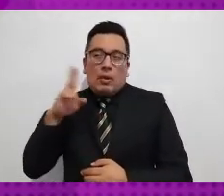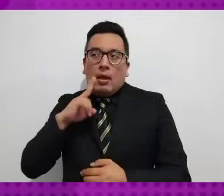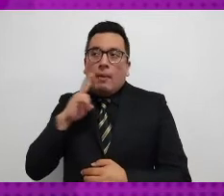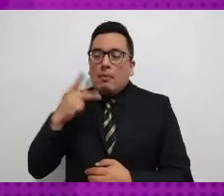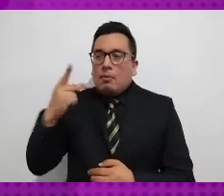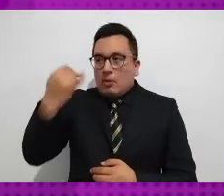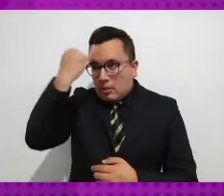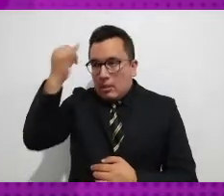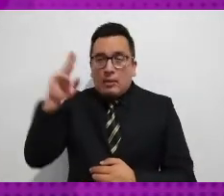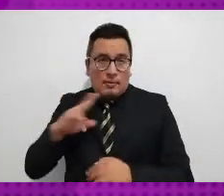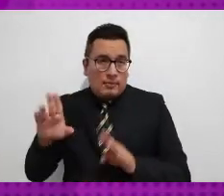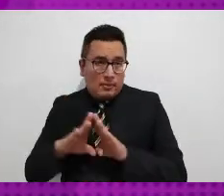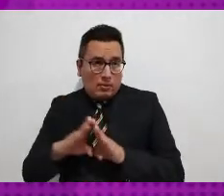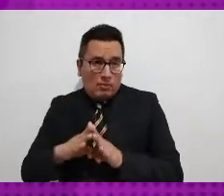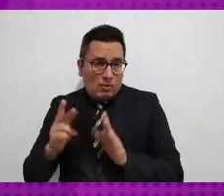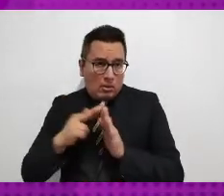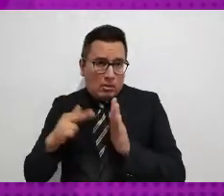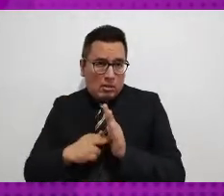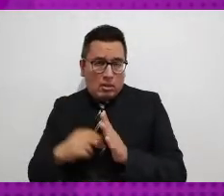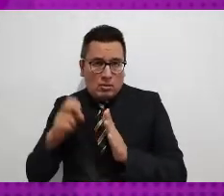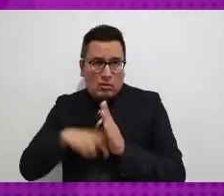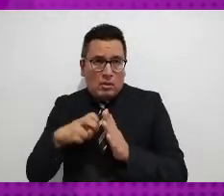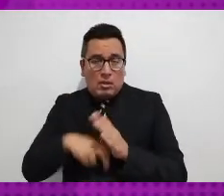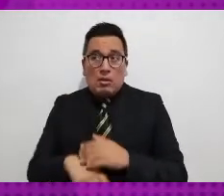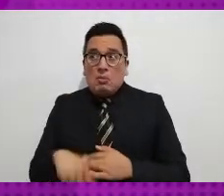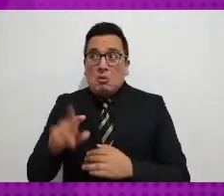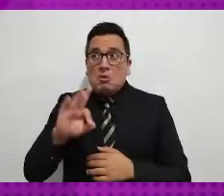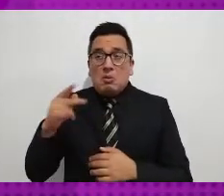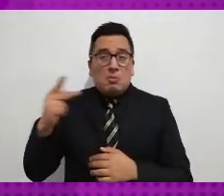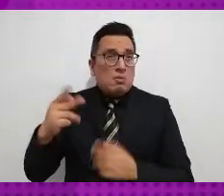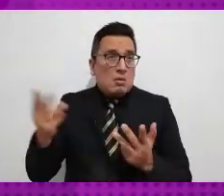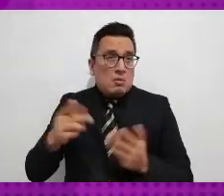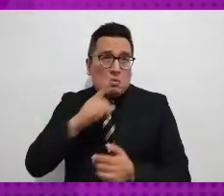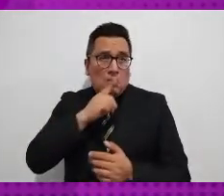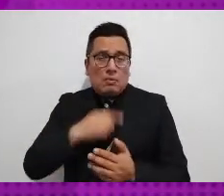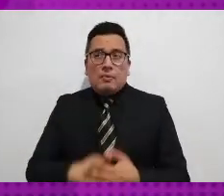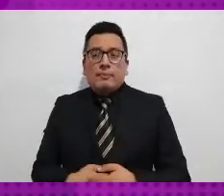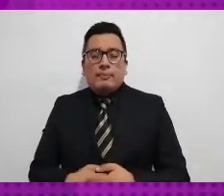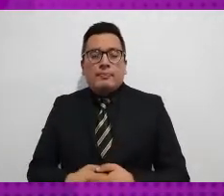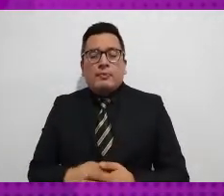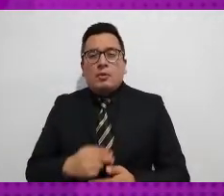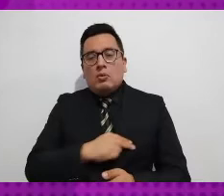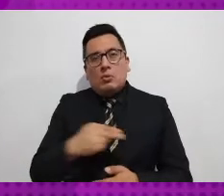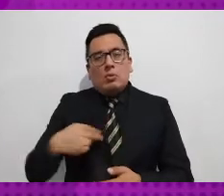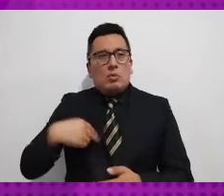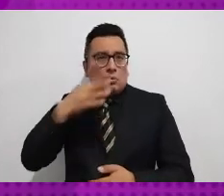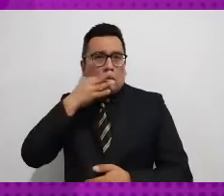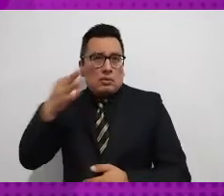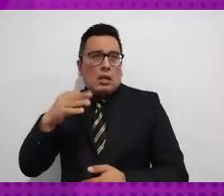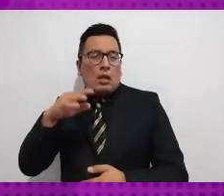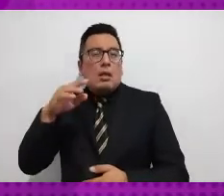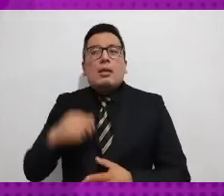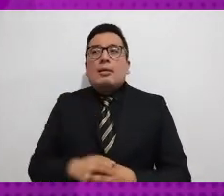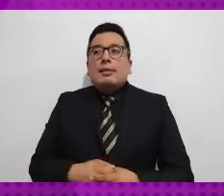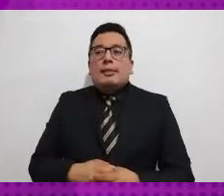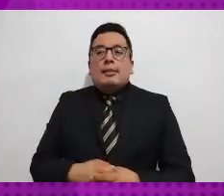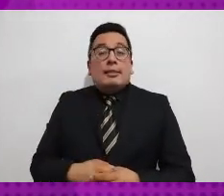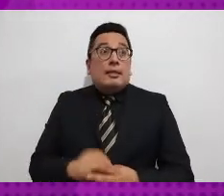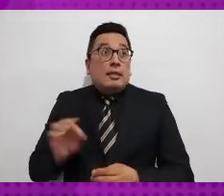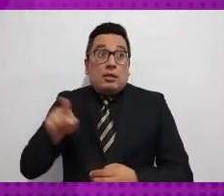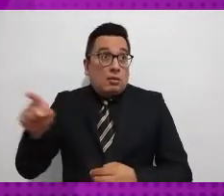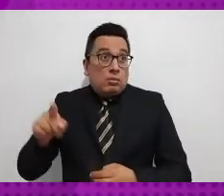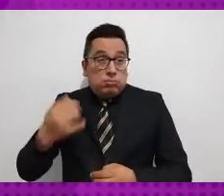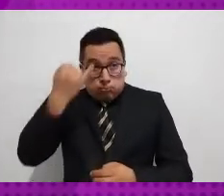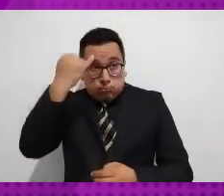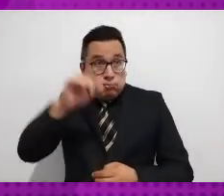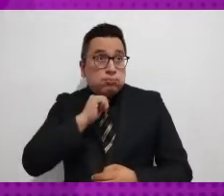normas electorales, pero si ellos no lo hicieran en el tiempo que nos da la ley, es decir, hasta 90 días antes del proceso, dentro del Instituto Electoral tendríamos que